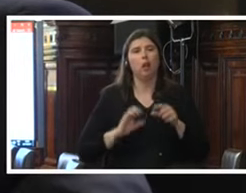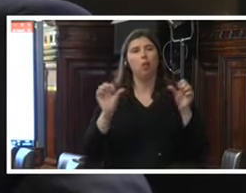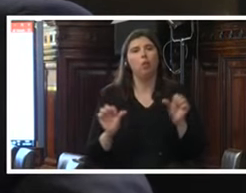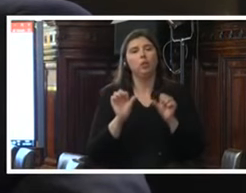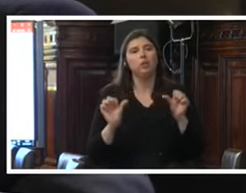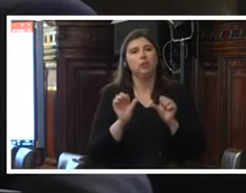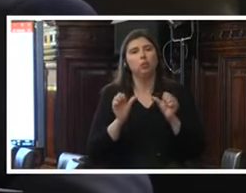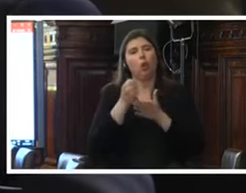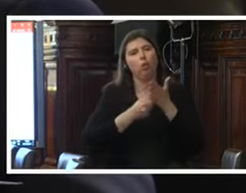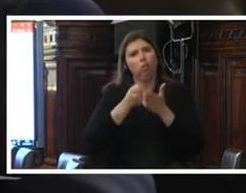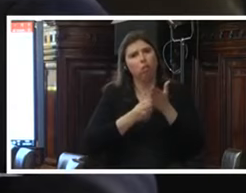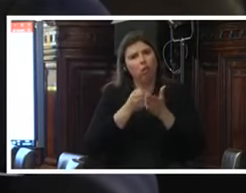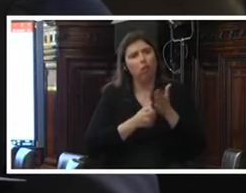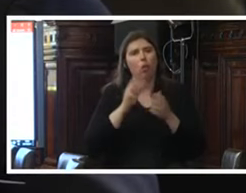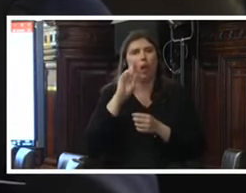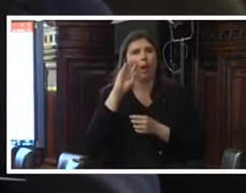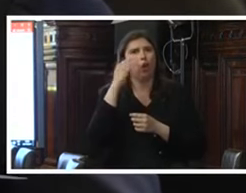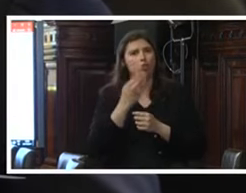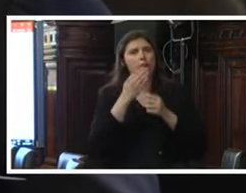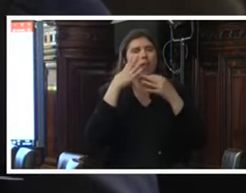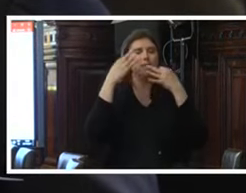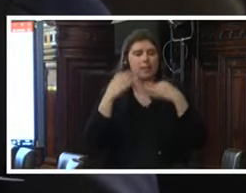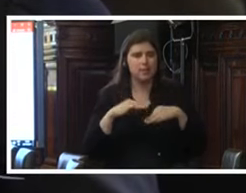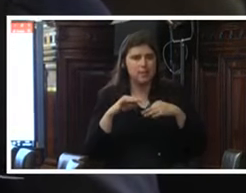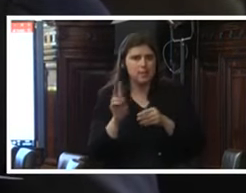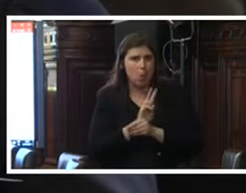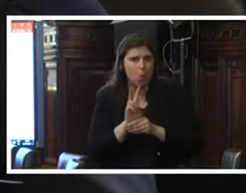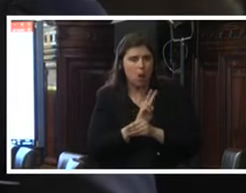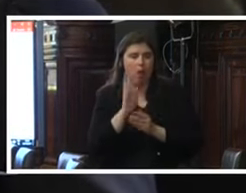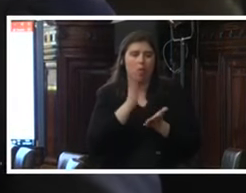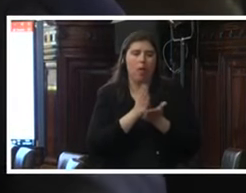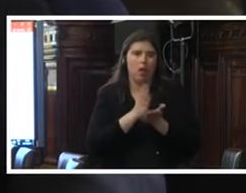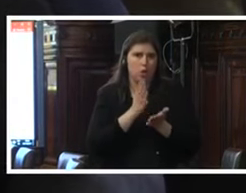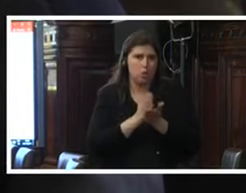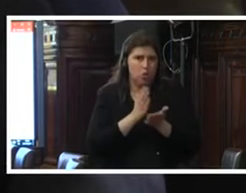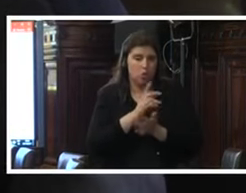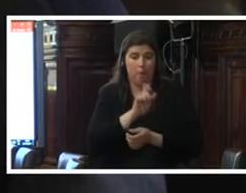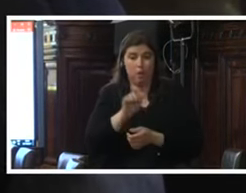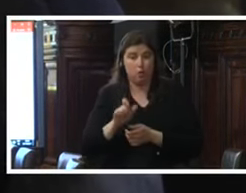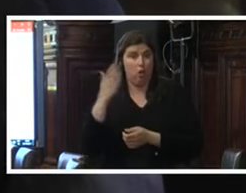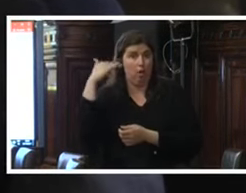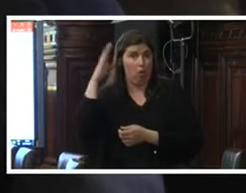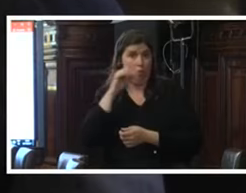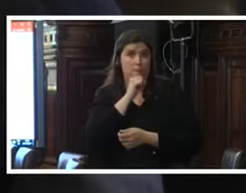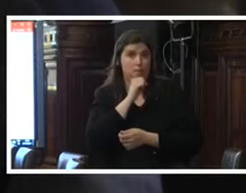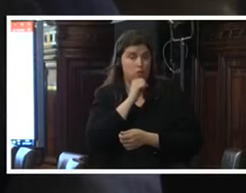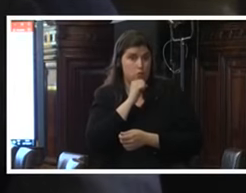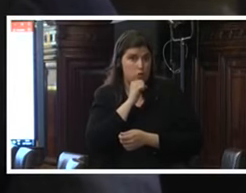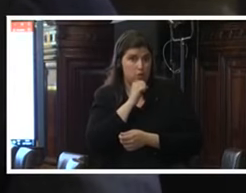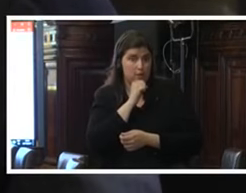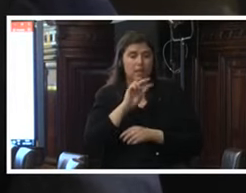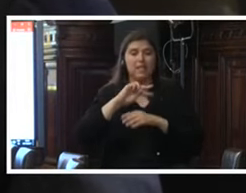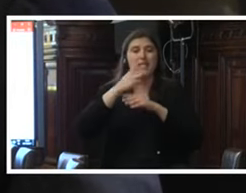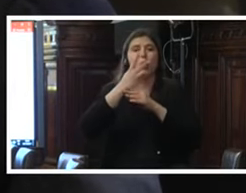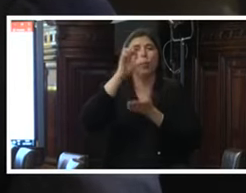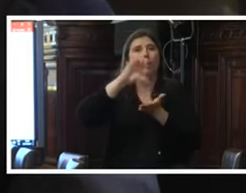intentos en términos de reconocer y asegurar los derechos de las personas adultas mayores muestra de ello el haber sido el segundo país